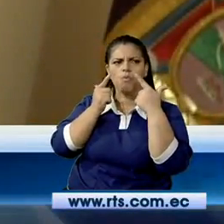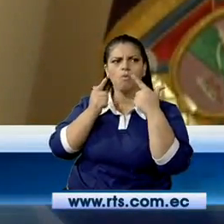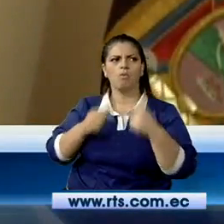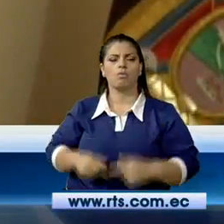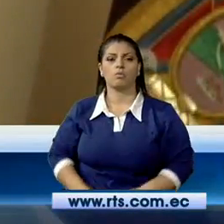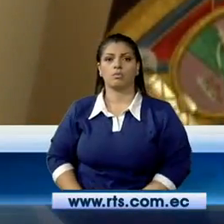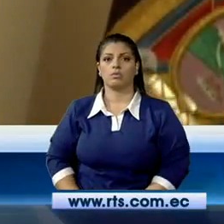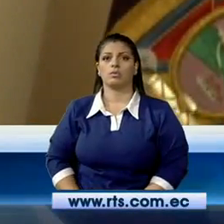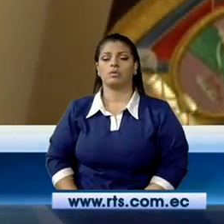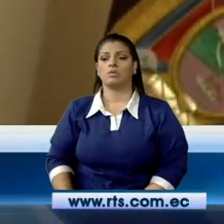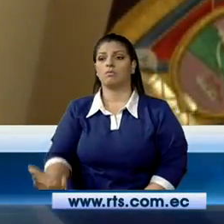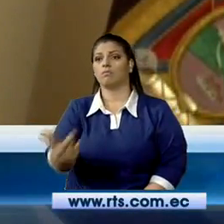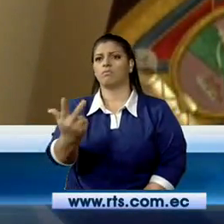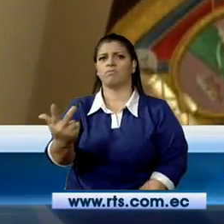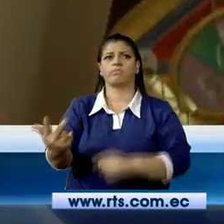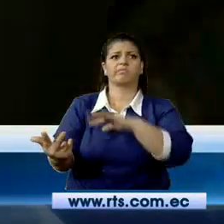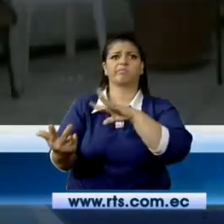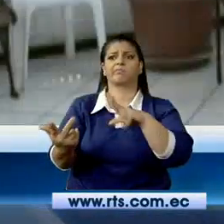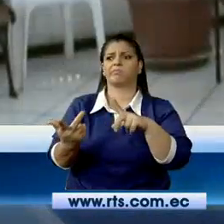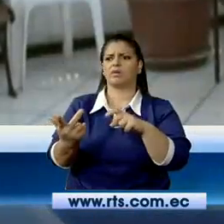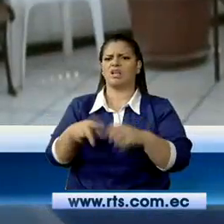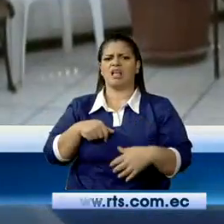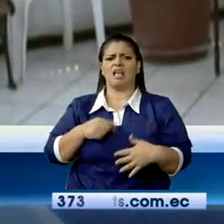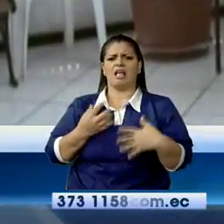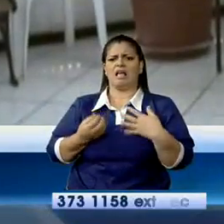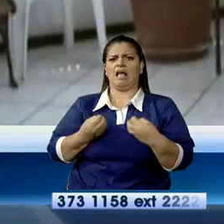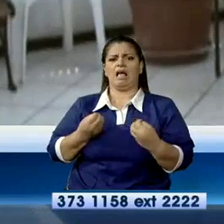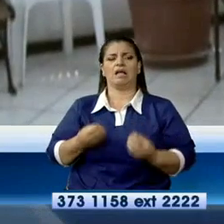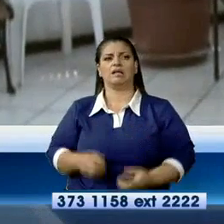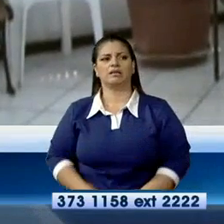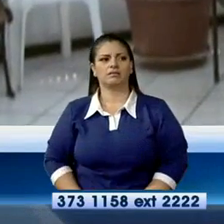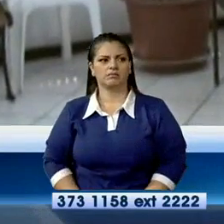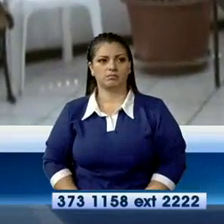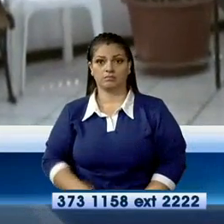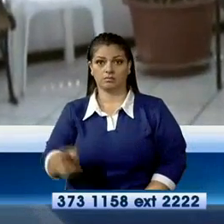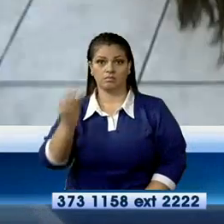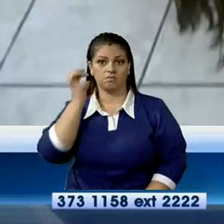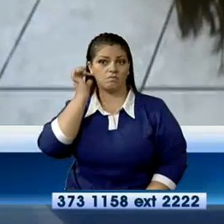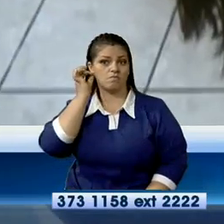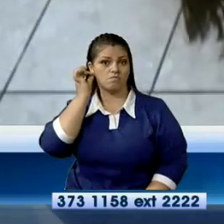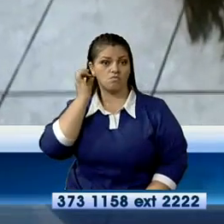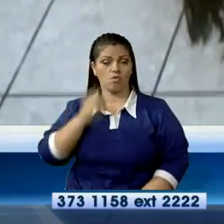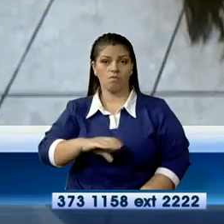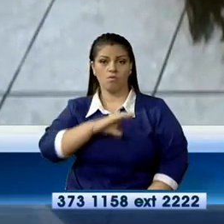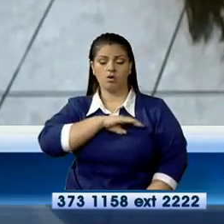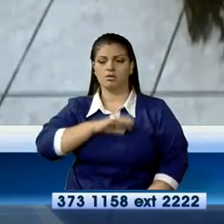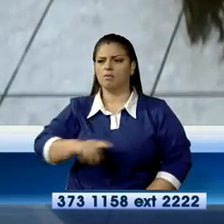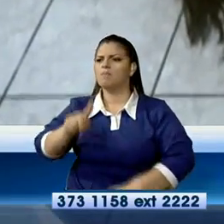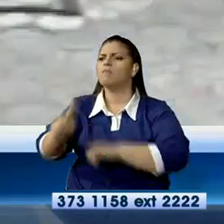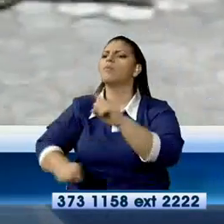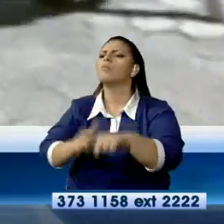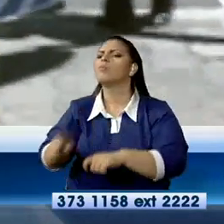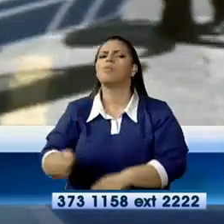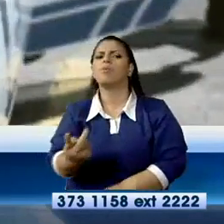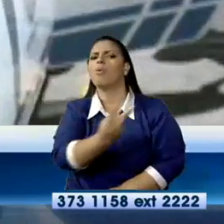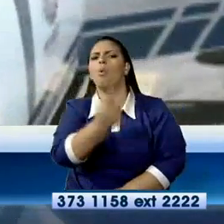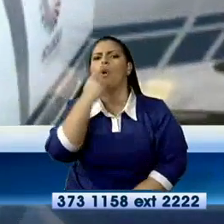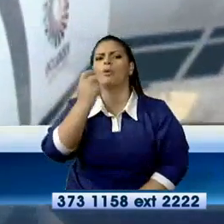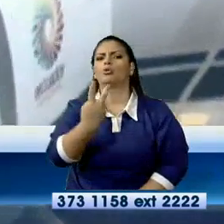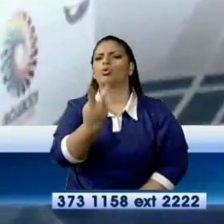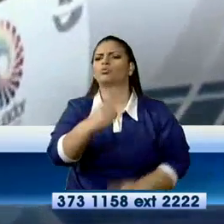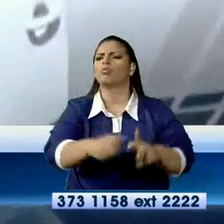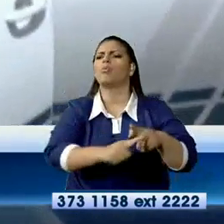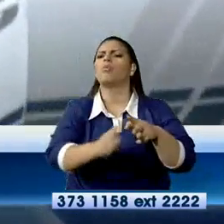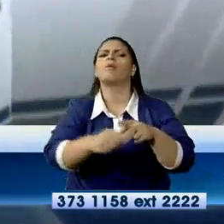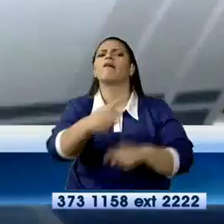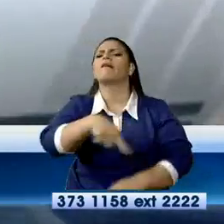ante un cometimiento de un delito. Esperan que la mujer colabore con las investigaciones para poder ubicar a sus cómplices. Inteligencia está